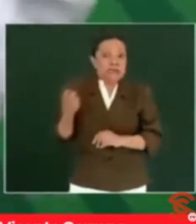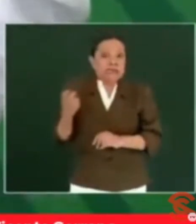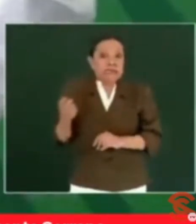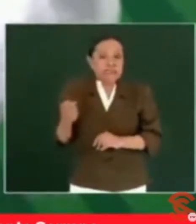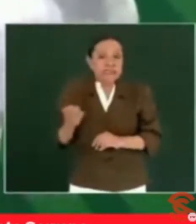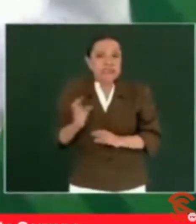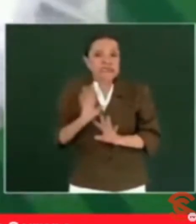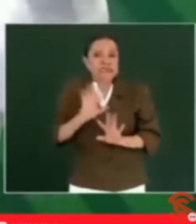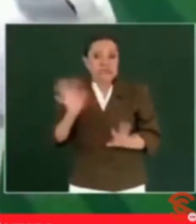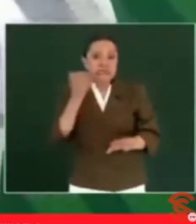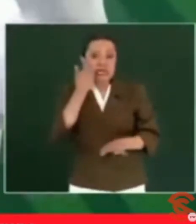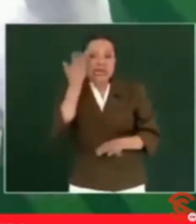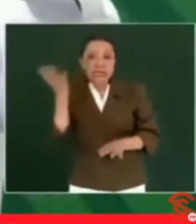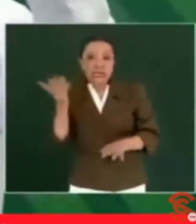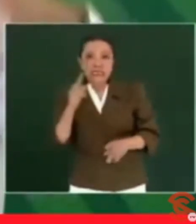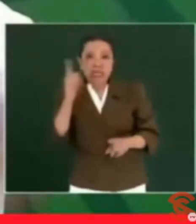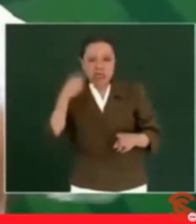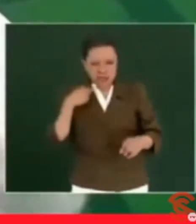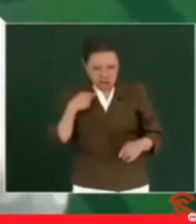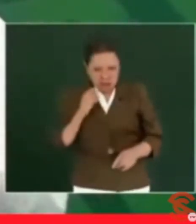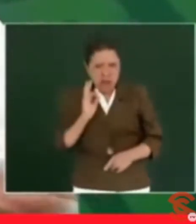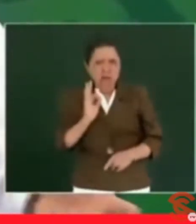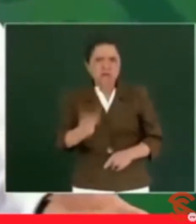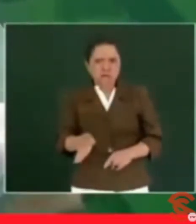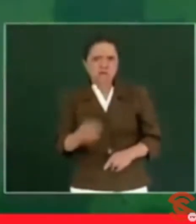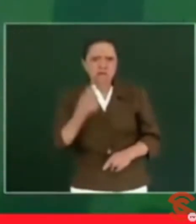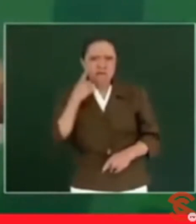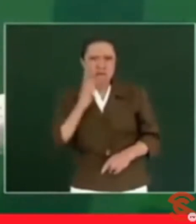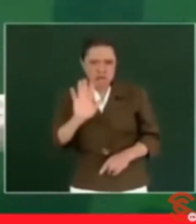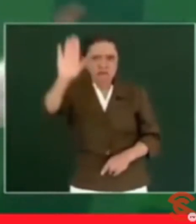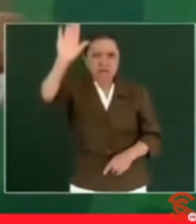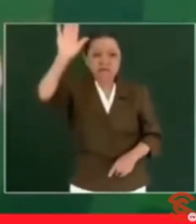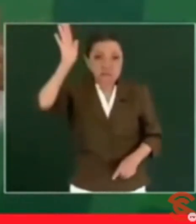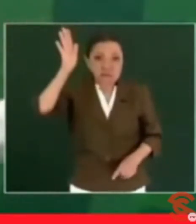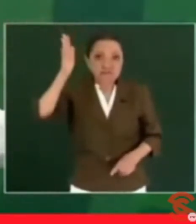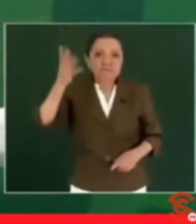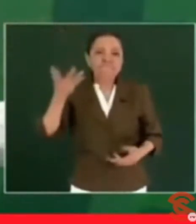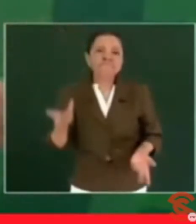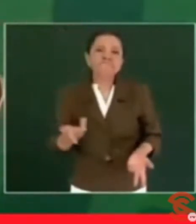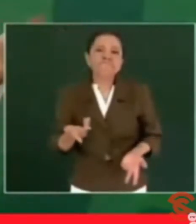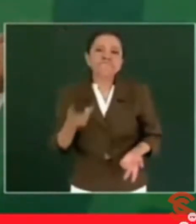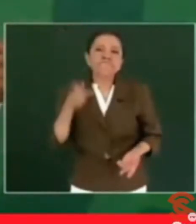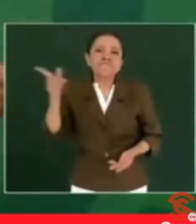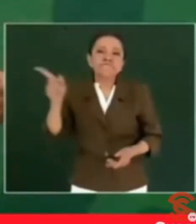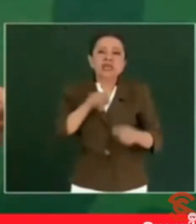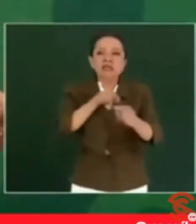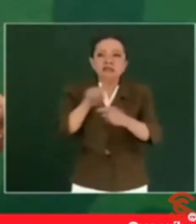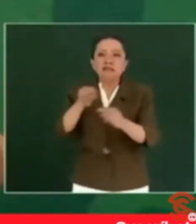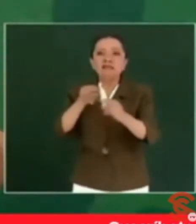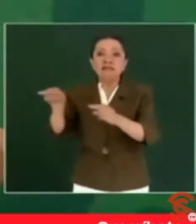que estaba muy, ¿no?, echado para adelante y todo, no aguantó ni.